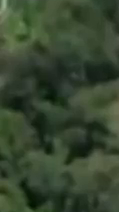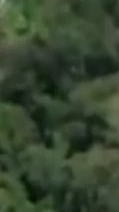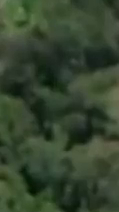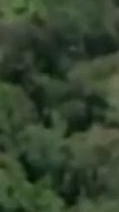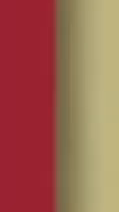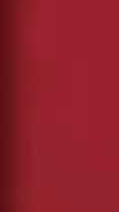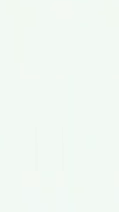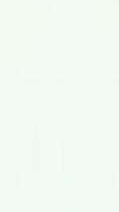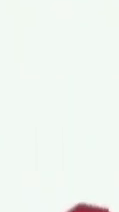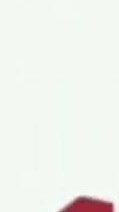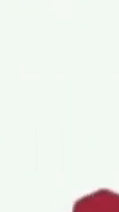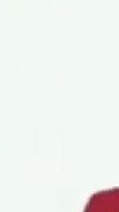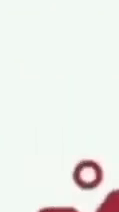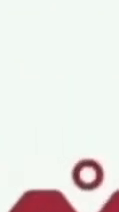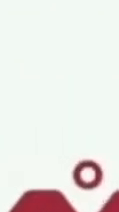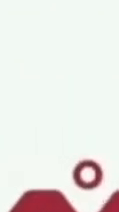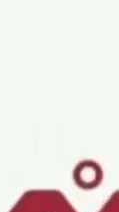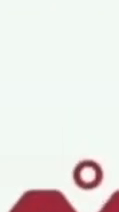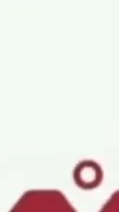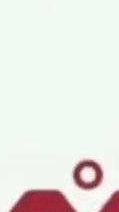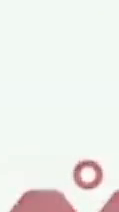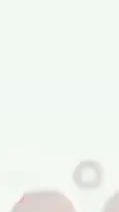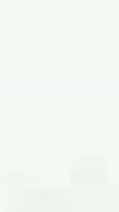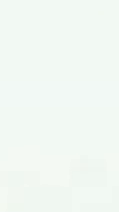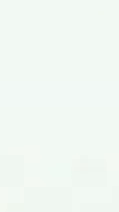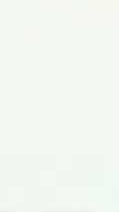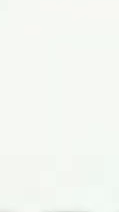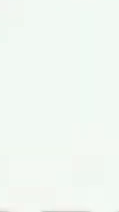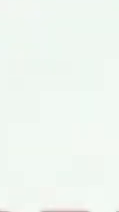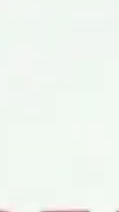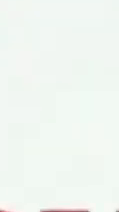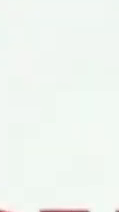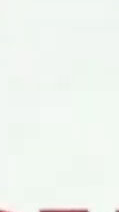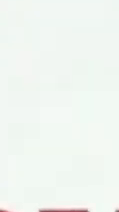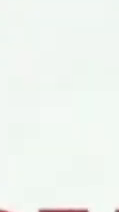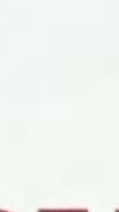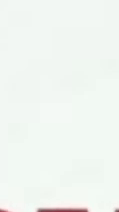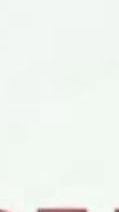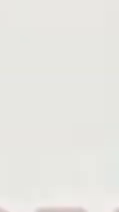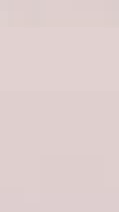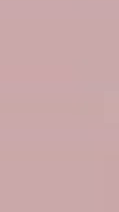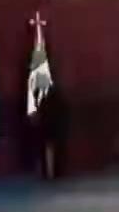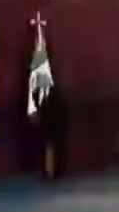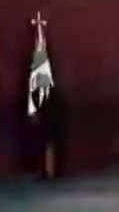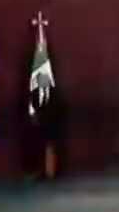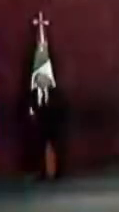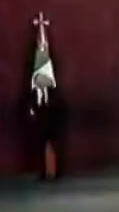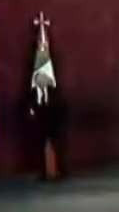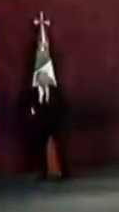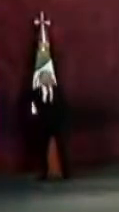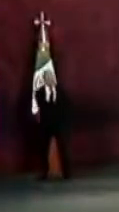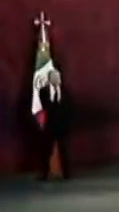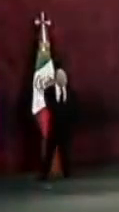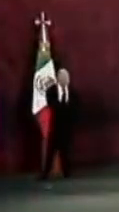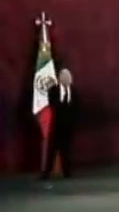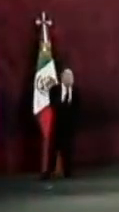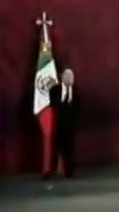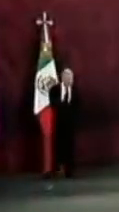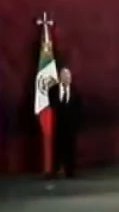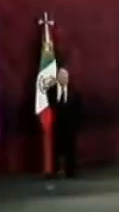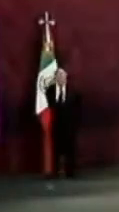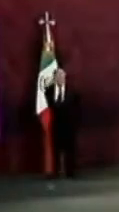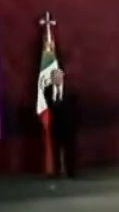transportes públicos en las estaciones finales. Desde la estación Los Pinos hasta la Vasco de Quiroga, el cablebús recorrerá